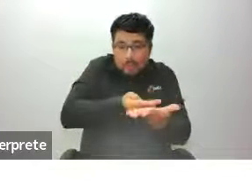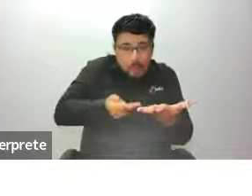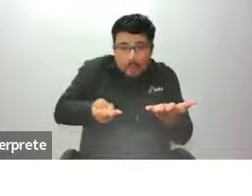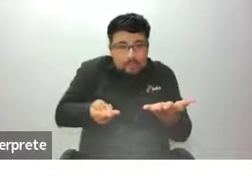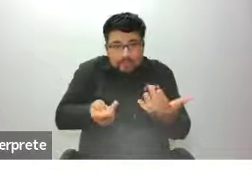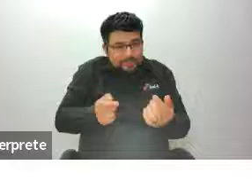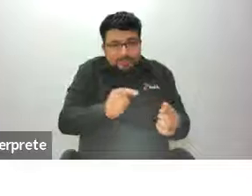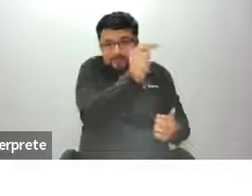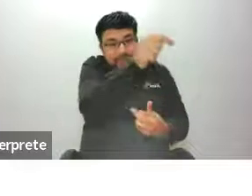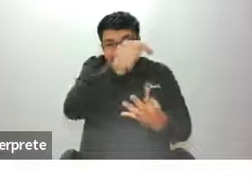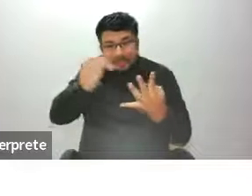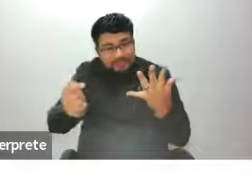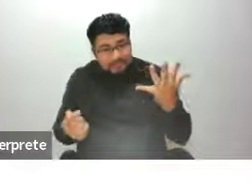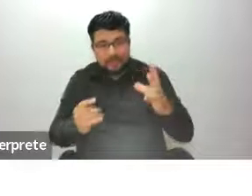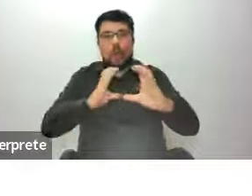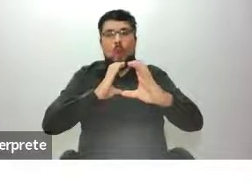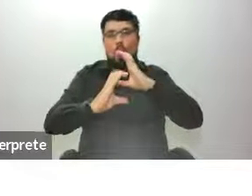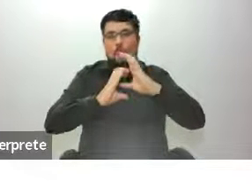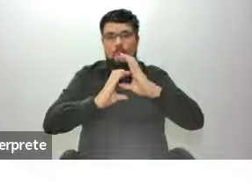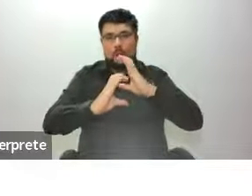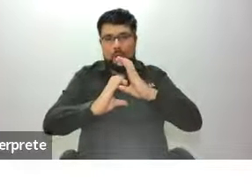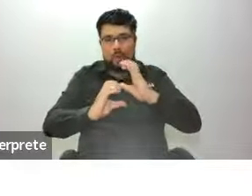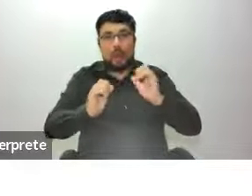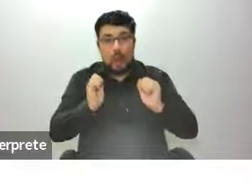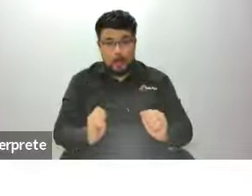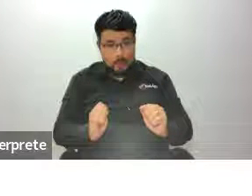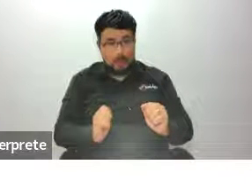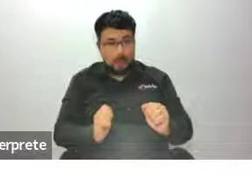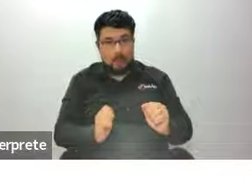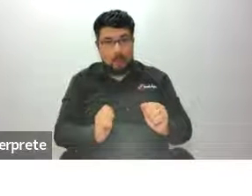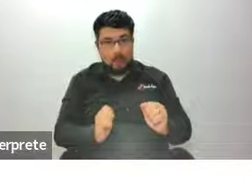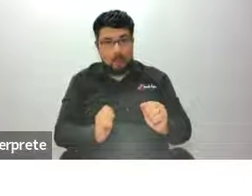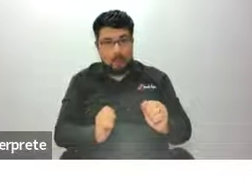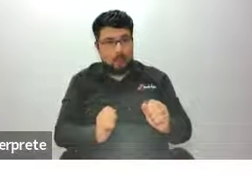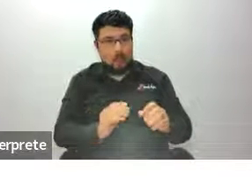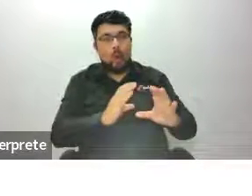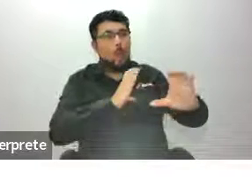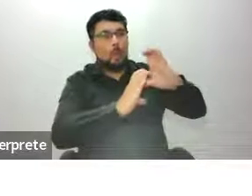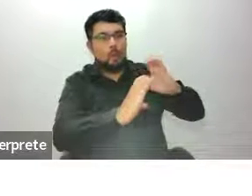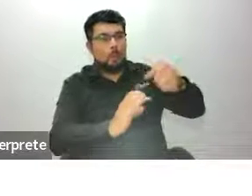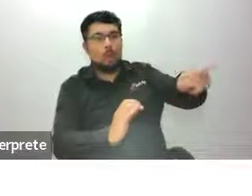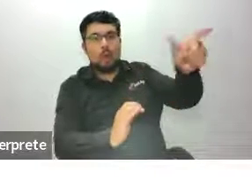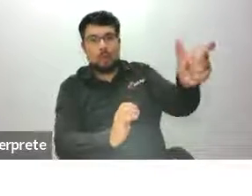diferentes formas en que yo puedo entregar un mensaje a otra persona, ¿sí?